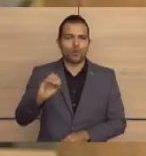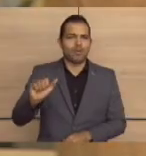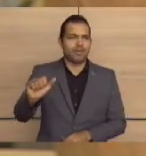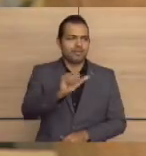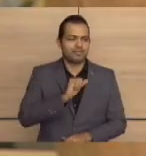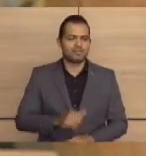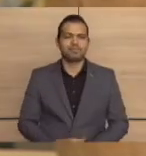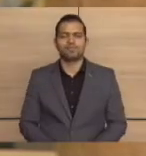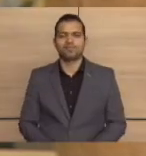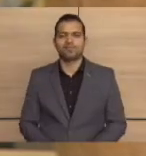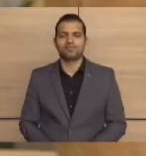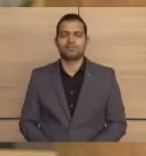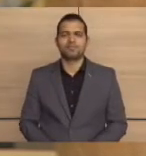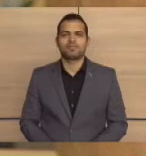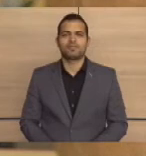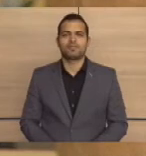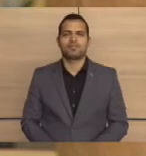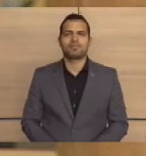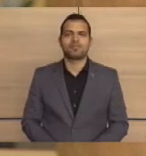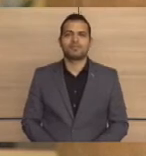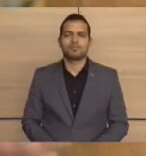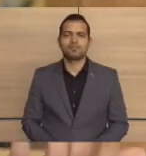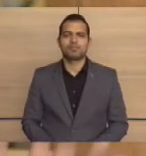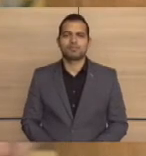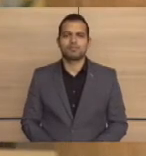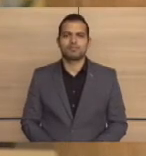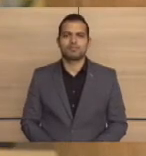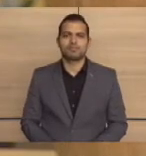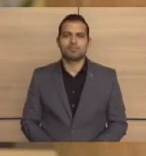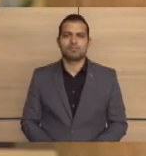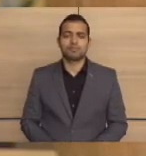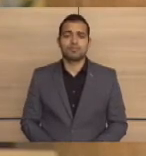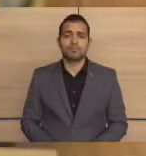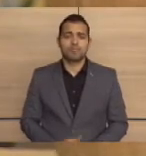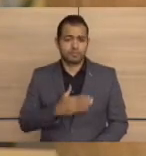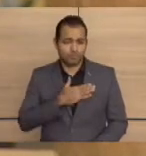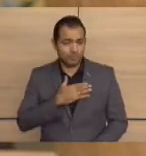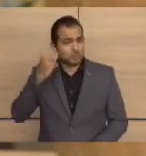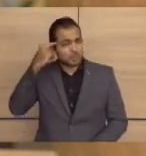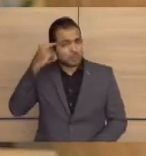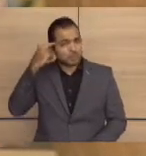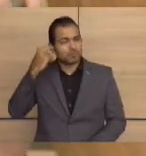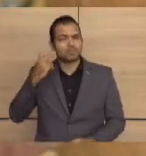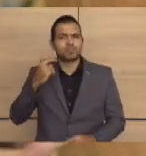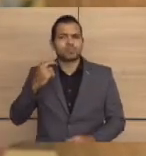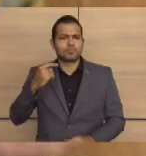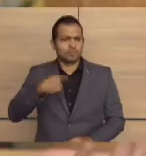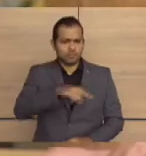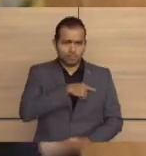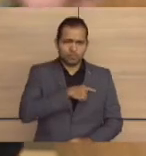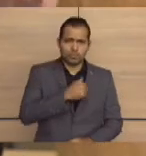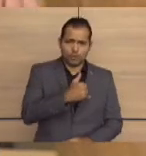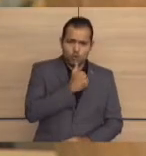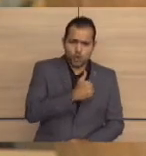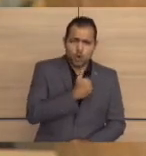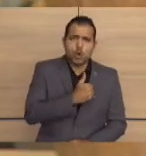Yo creería que la forma en la cual, digamos, podemos crear este tipo de participación y promoverla en nosotros, los niños, niñas